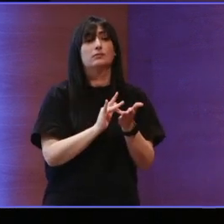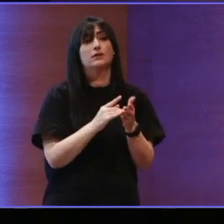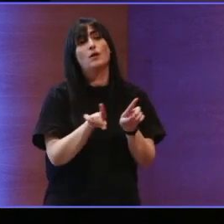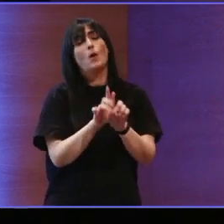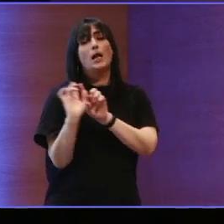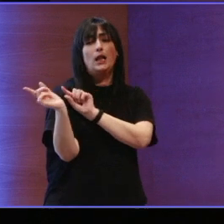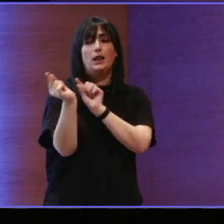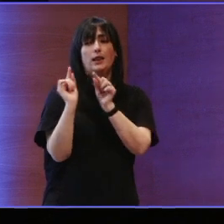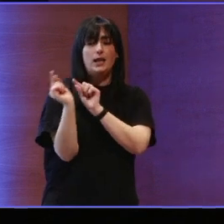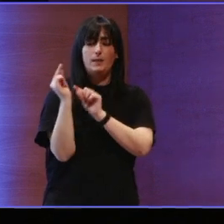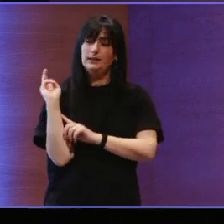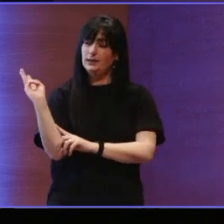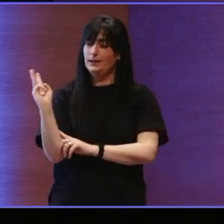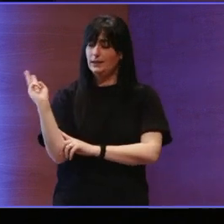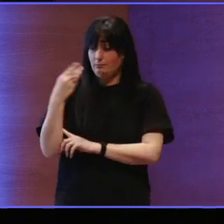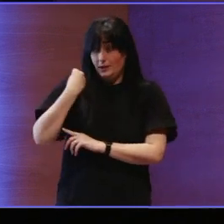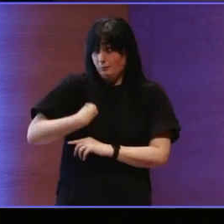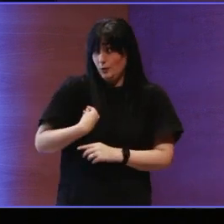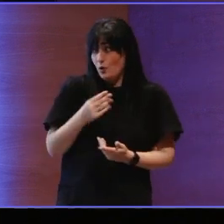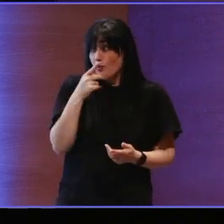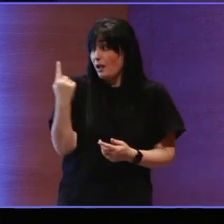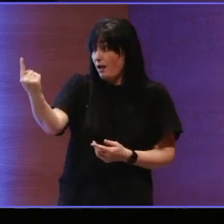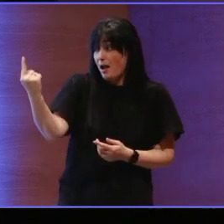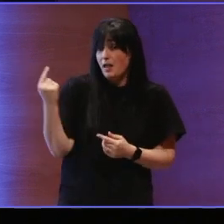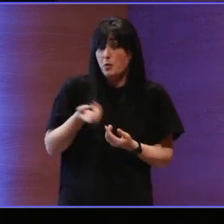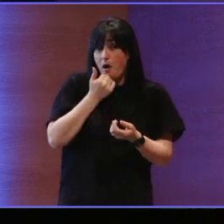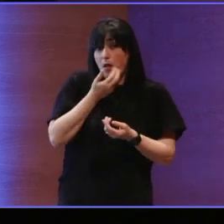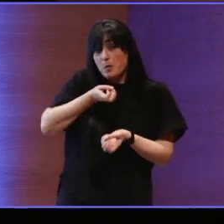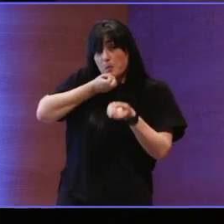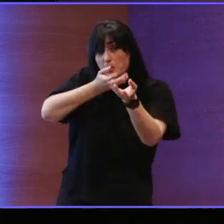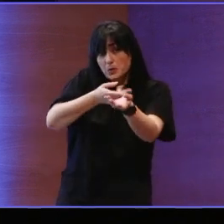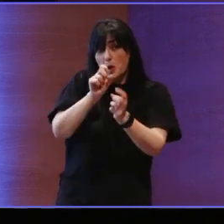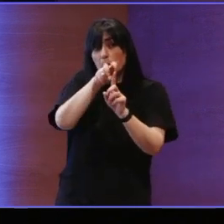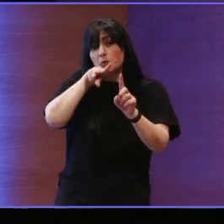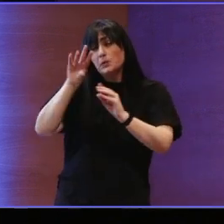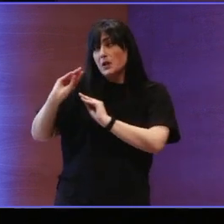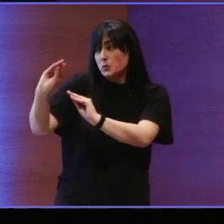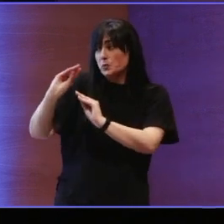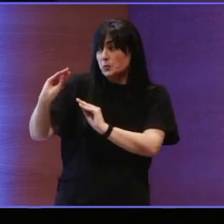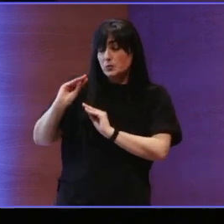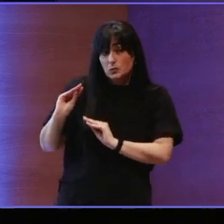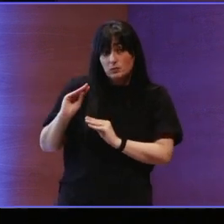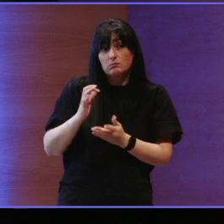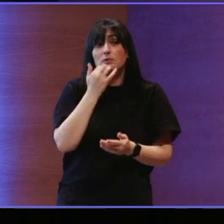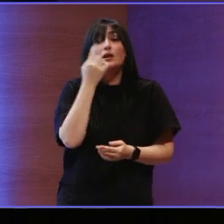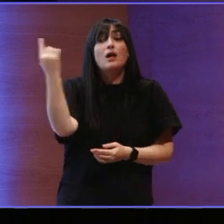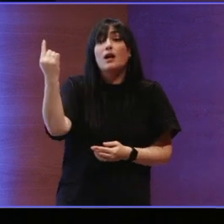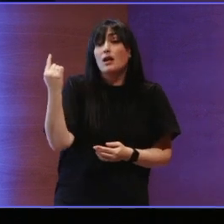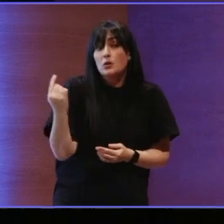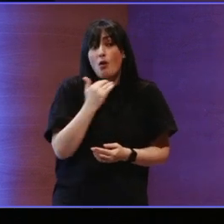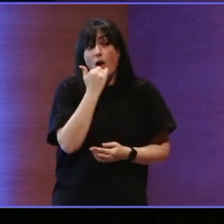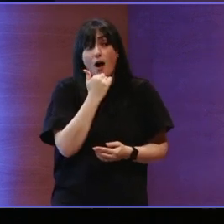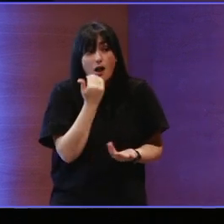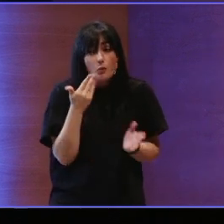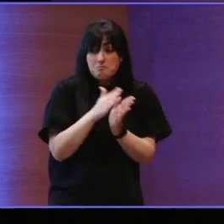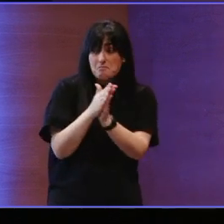debate entre vosotros tres mismos es decir cada uno ha tenido una aportación desde bueno su perspectiva Por decirlo así si cada uno queréis decirle a los